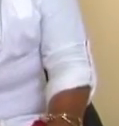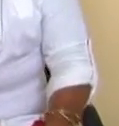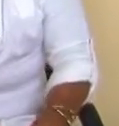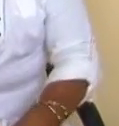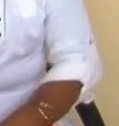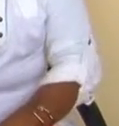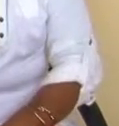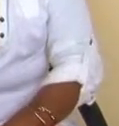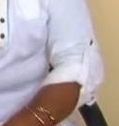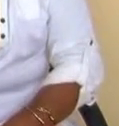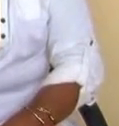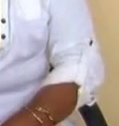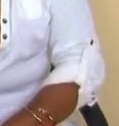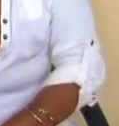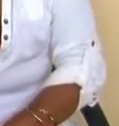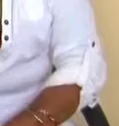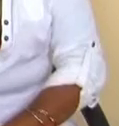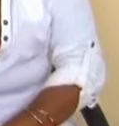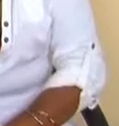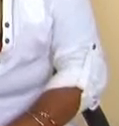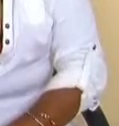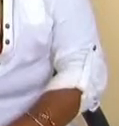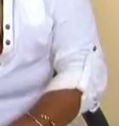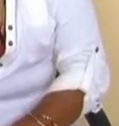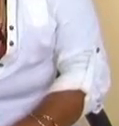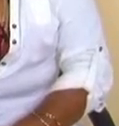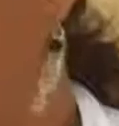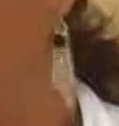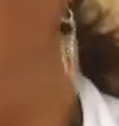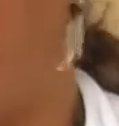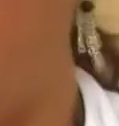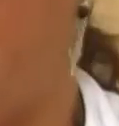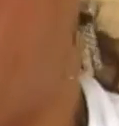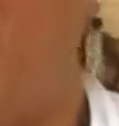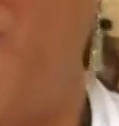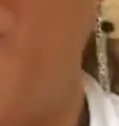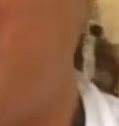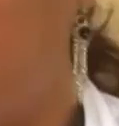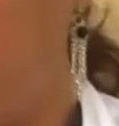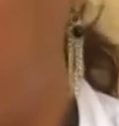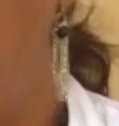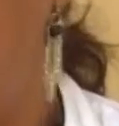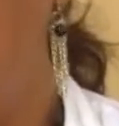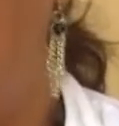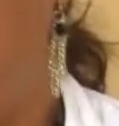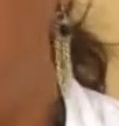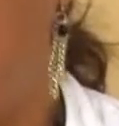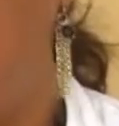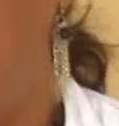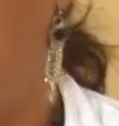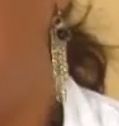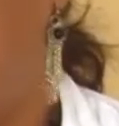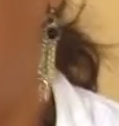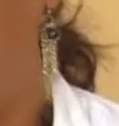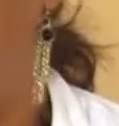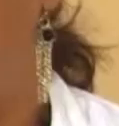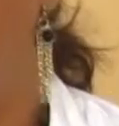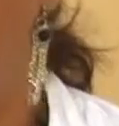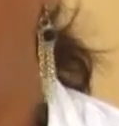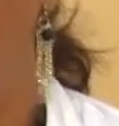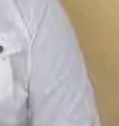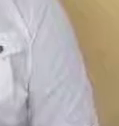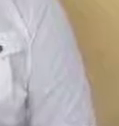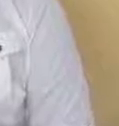El 3 de agosto, el diario La Hora cumplió 23 años de establecerse en Esmeraldas y ya sus directivos, entre ellos Kelly